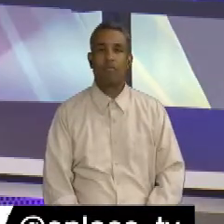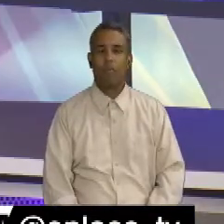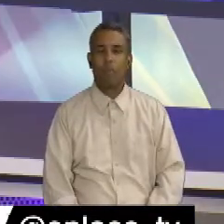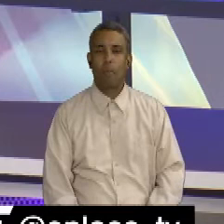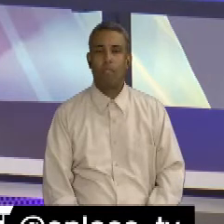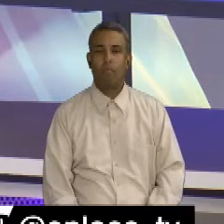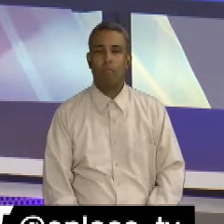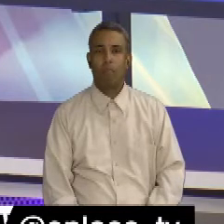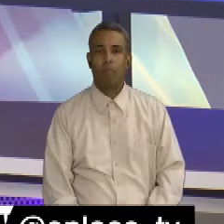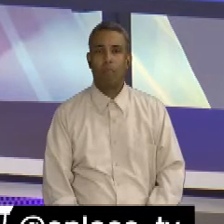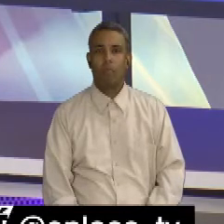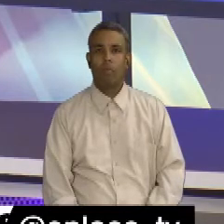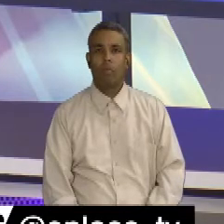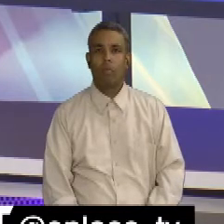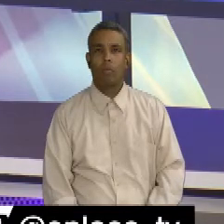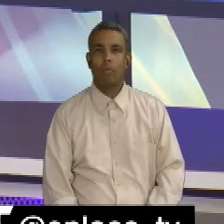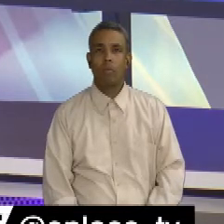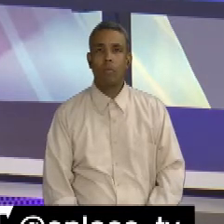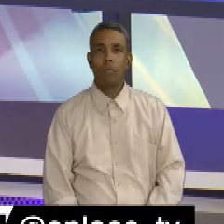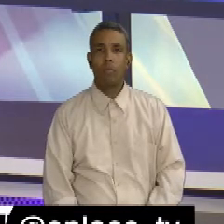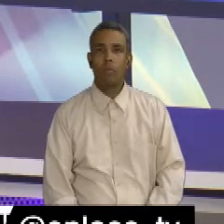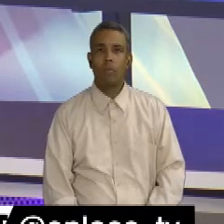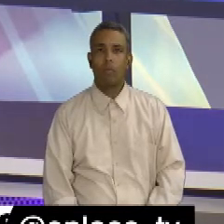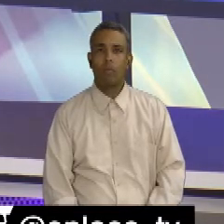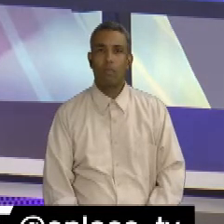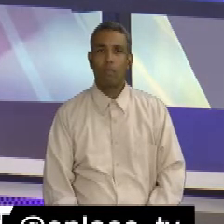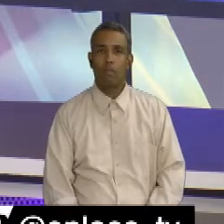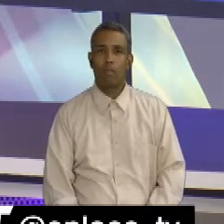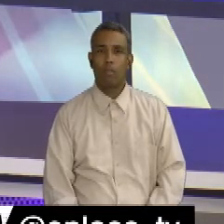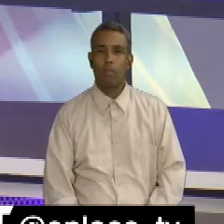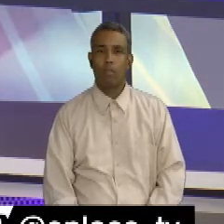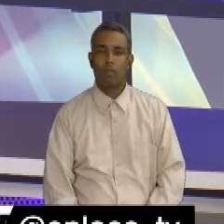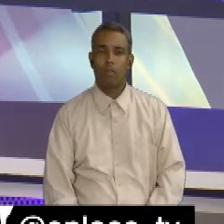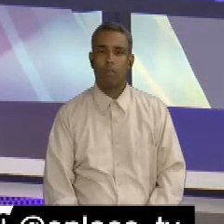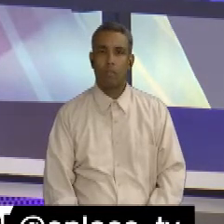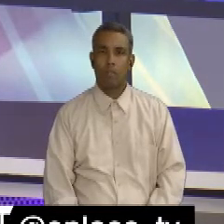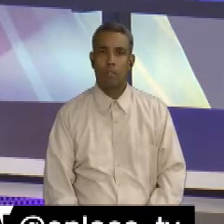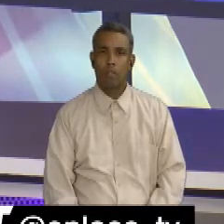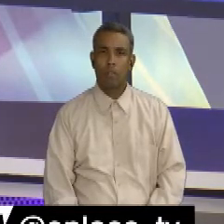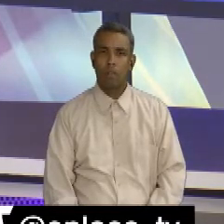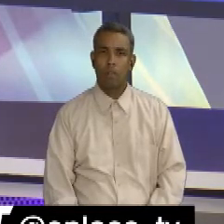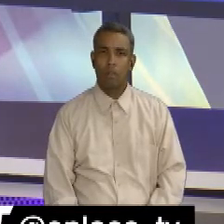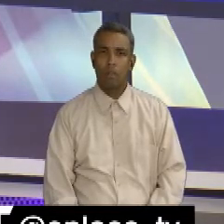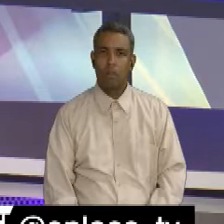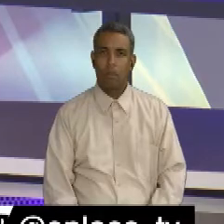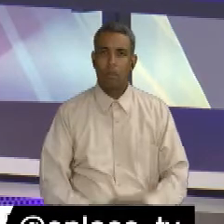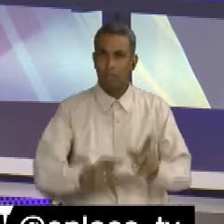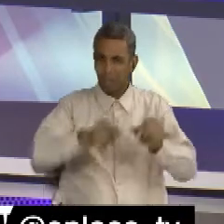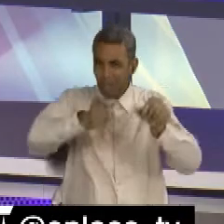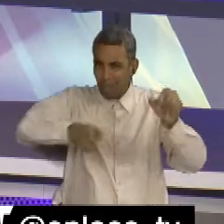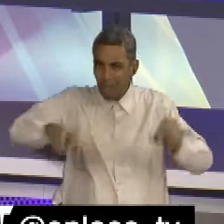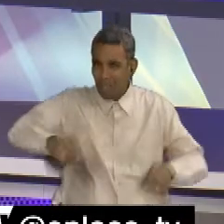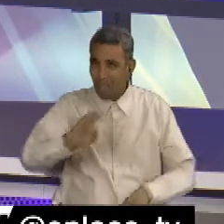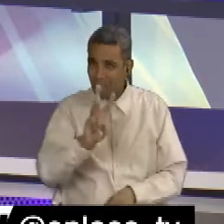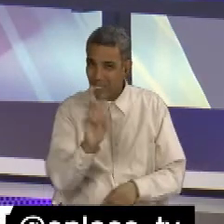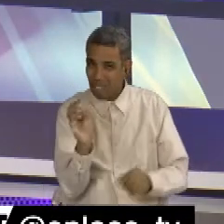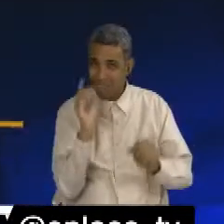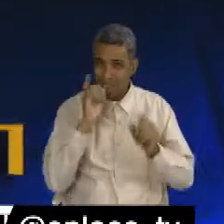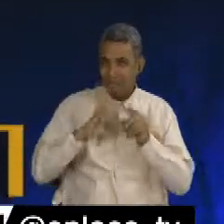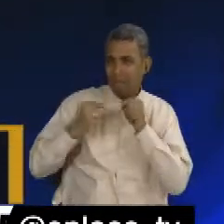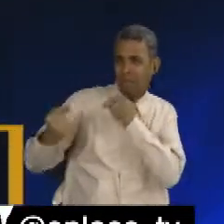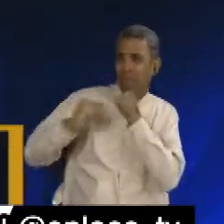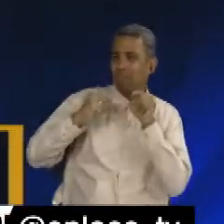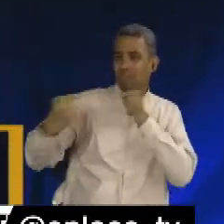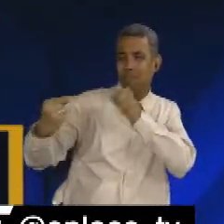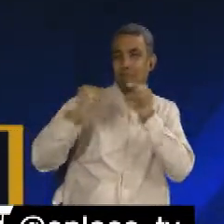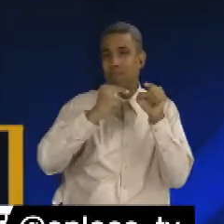Las autoridades entregaron un balance de la celebración del Día del Padre. Más de 30 riñas se presentaron en diferentes barrios de la ciudad. Las